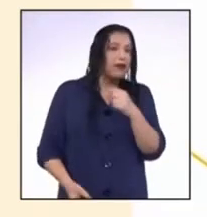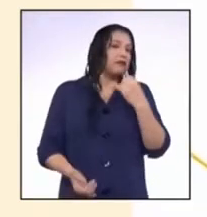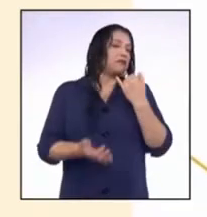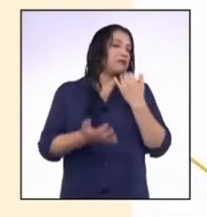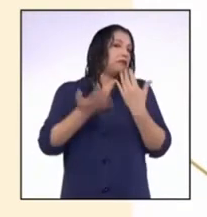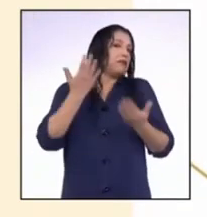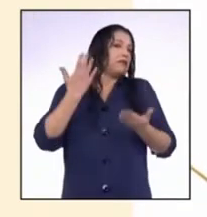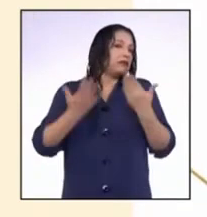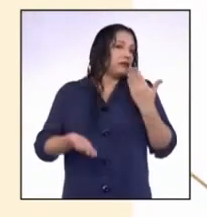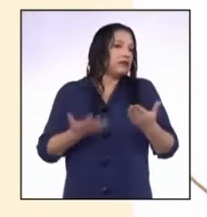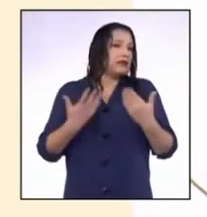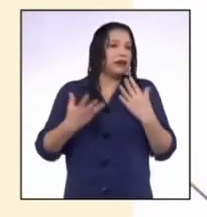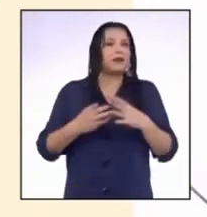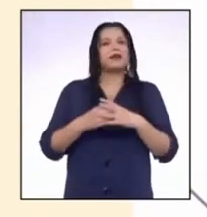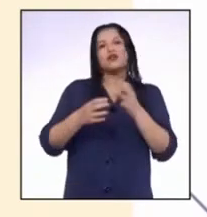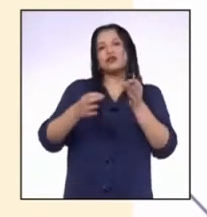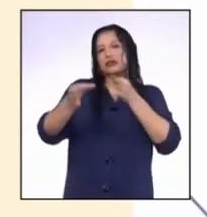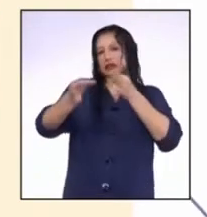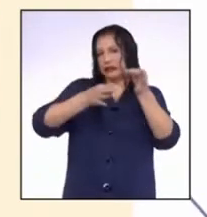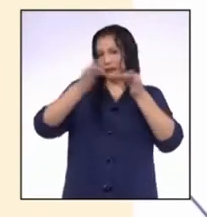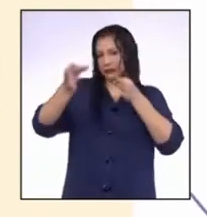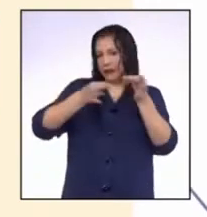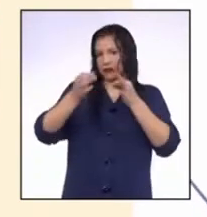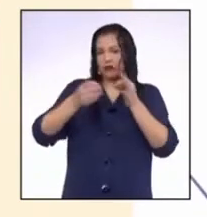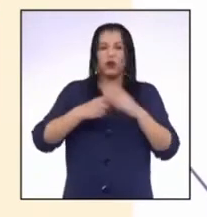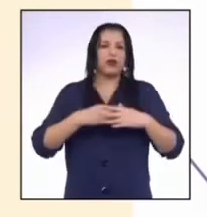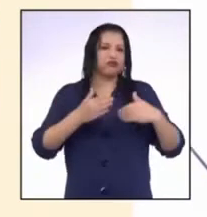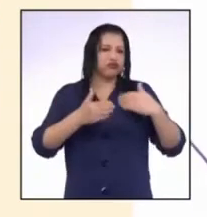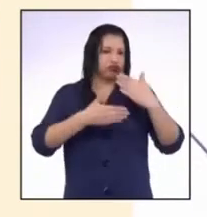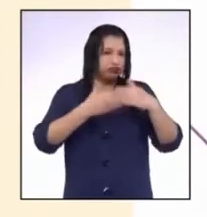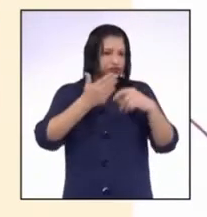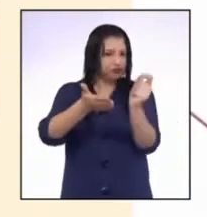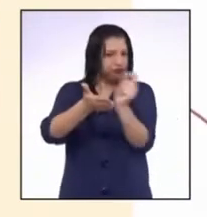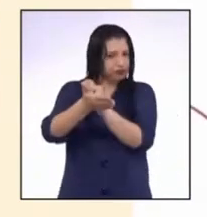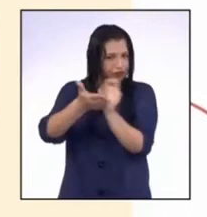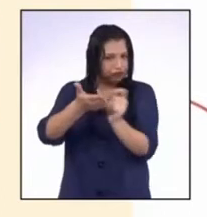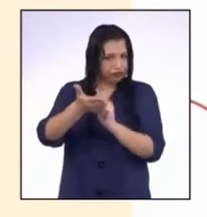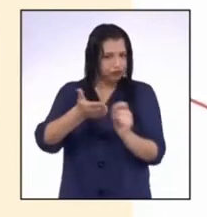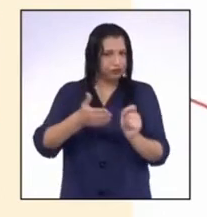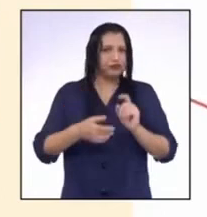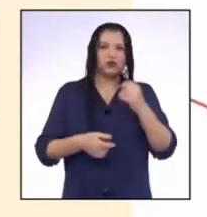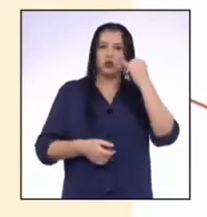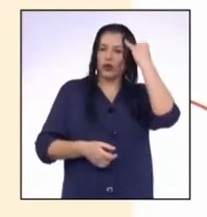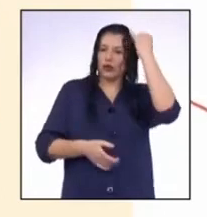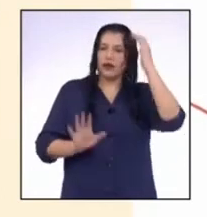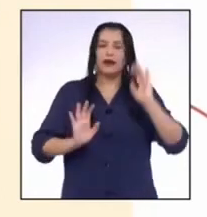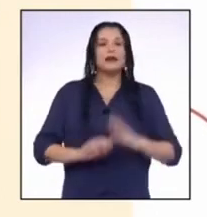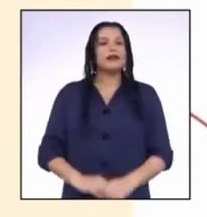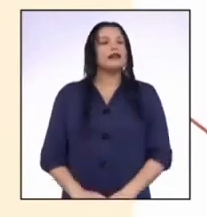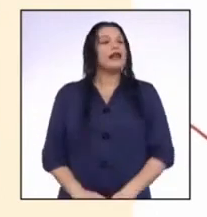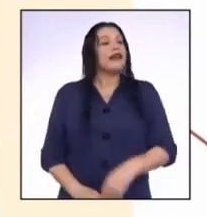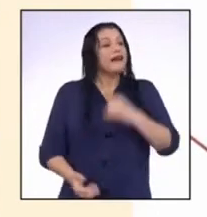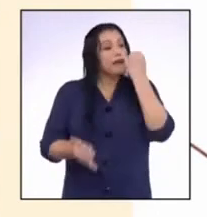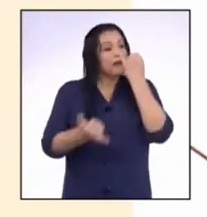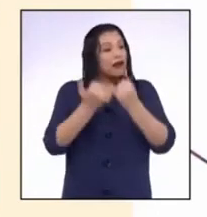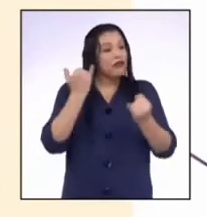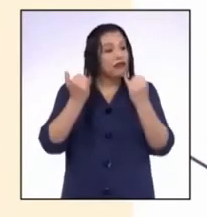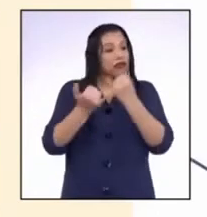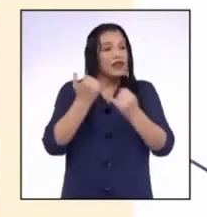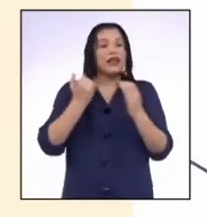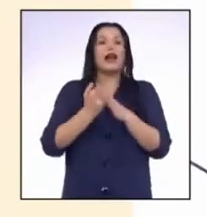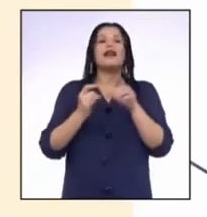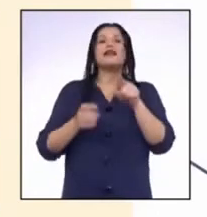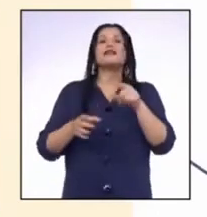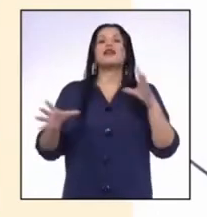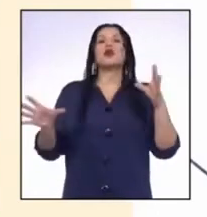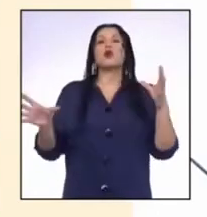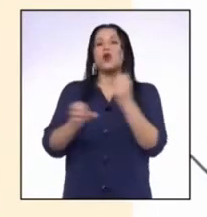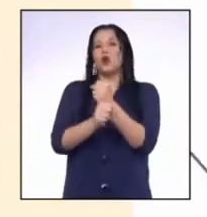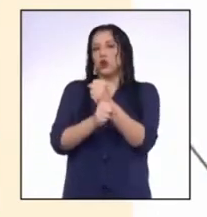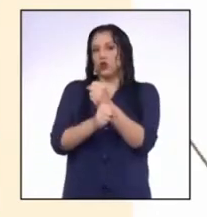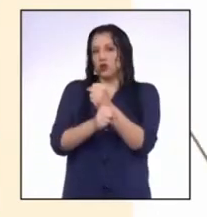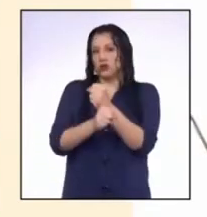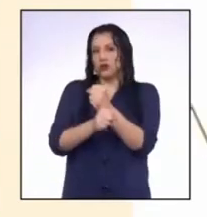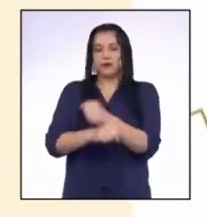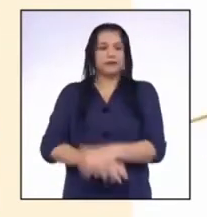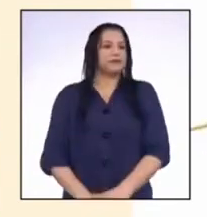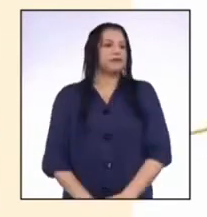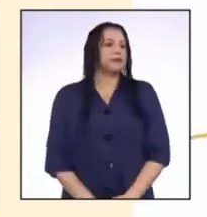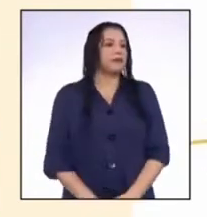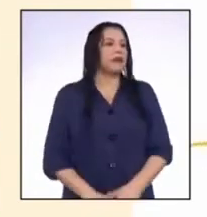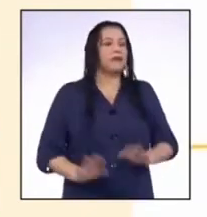los párrafos de argumentos o de desarrollo. Finalmente, el párrafo de conclusión.